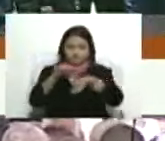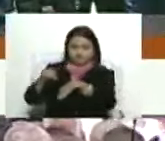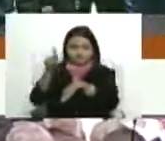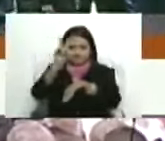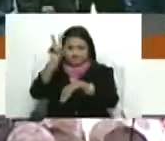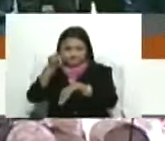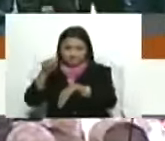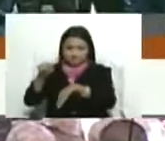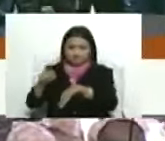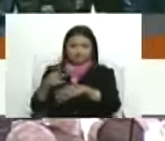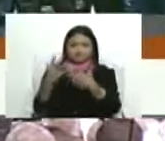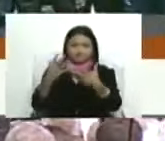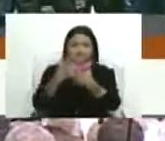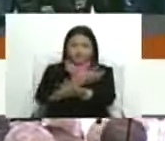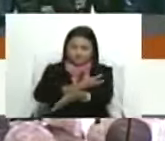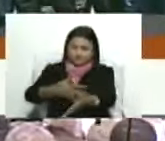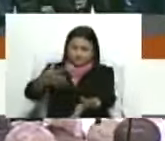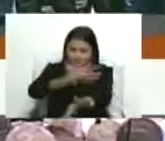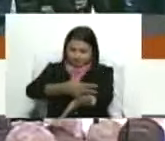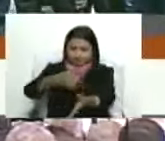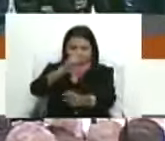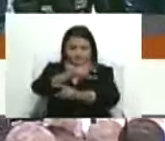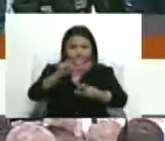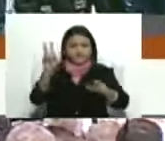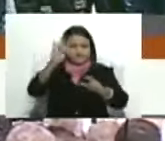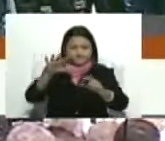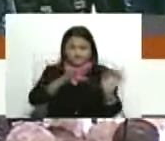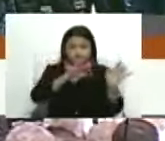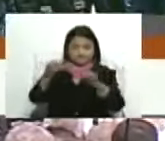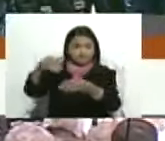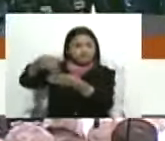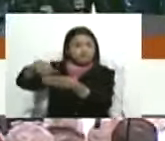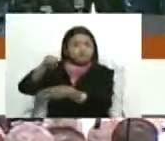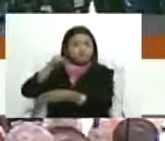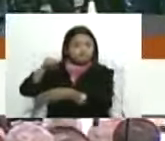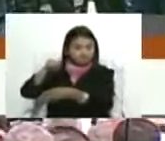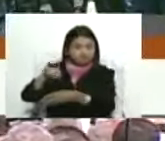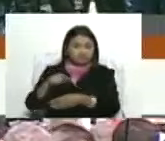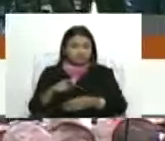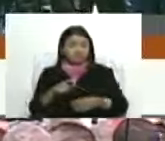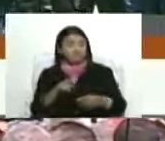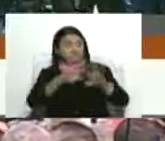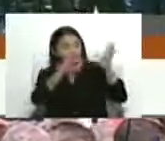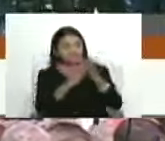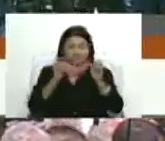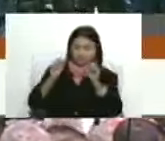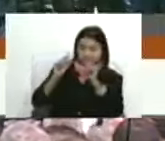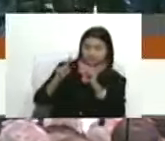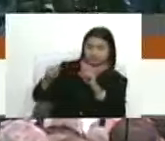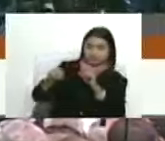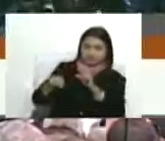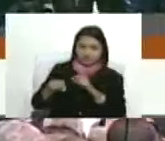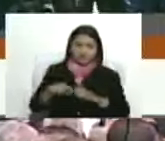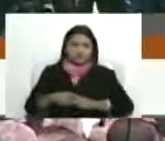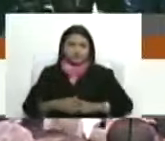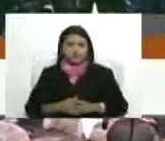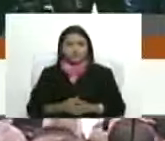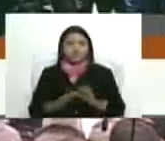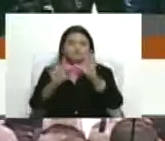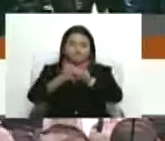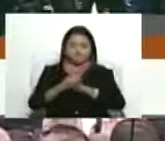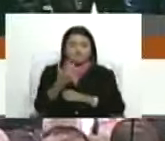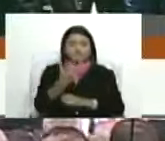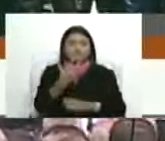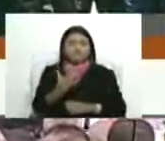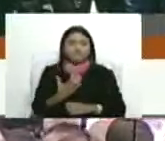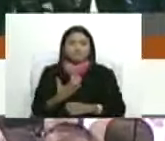millones y millones y millones de venezolanas y venezolanos entrada del 3 de diciembre gritemos